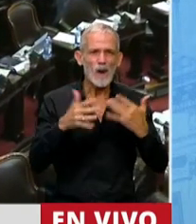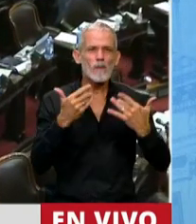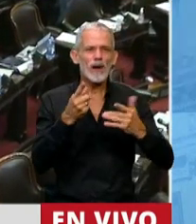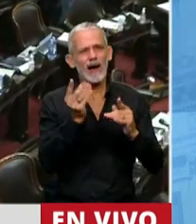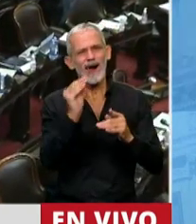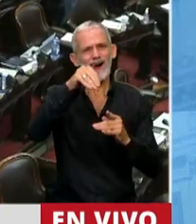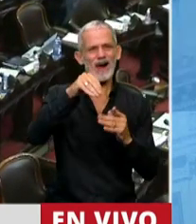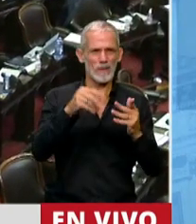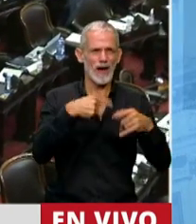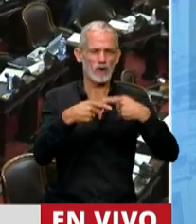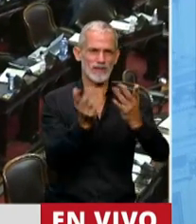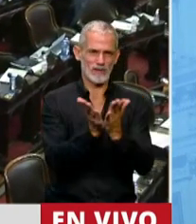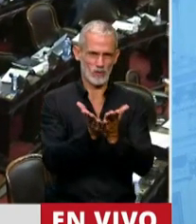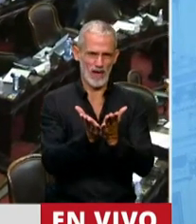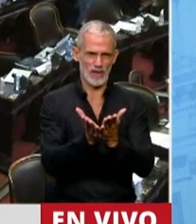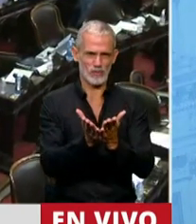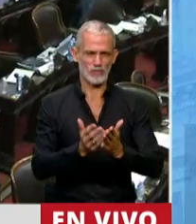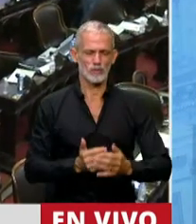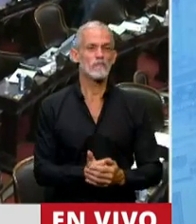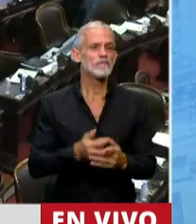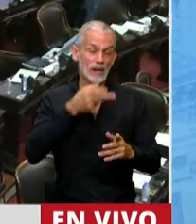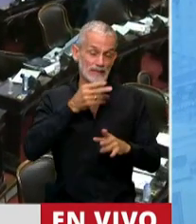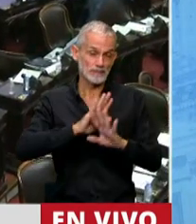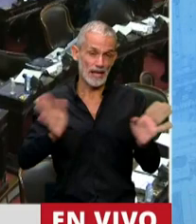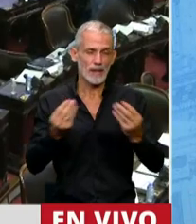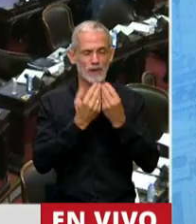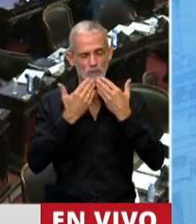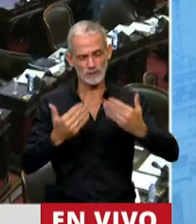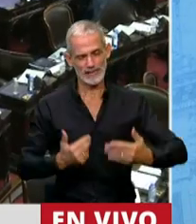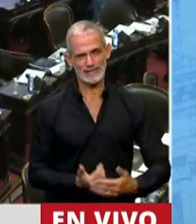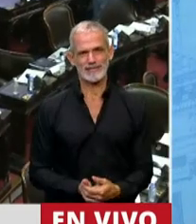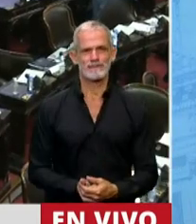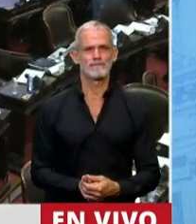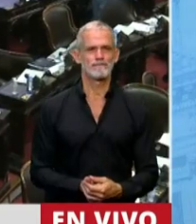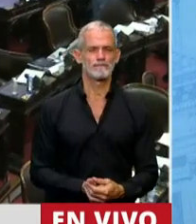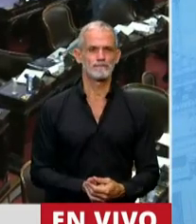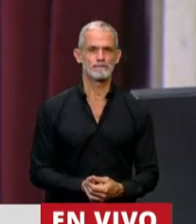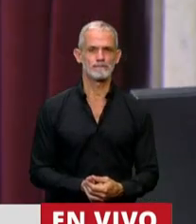un plus para seguir estudiando. Nada más, señora presidenta. Muchas gracias.